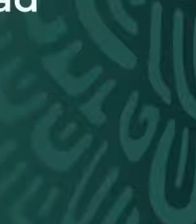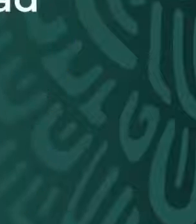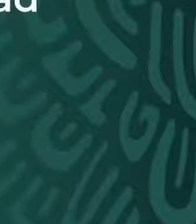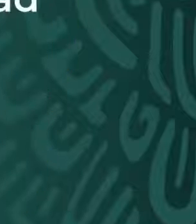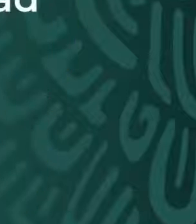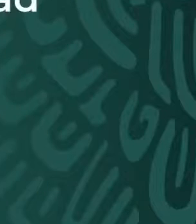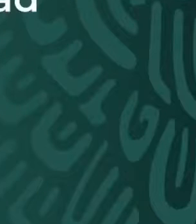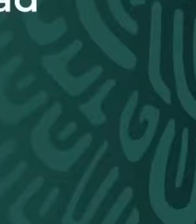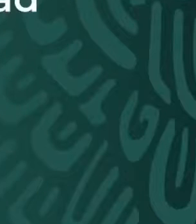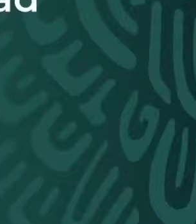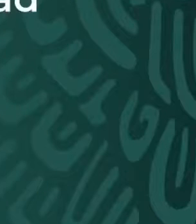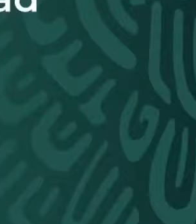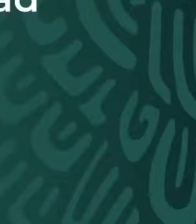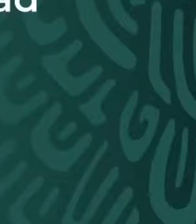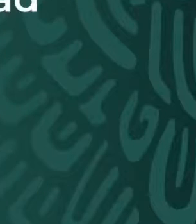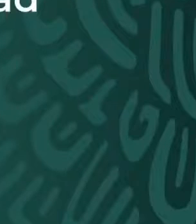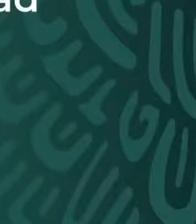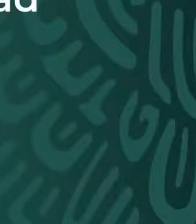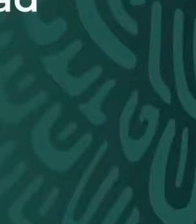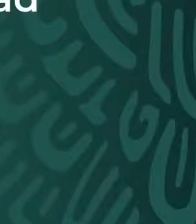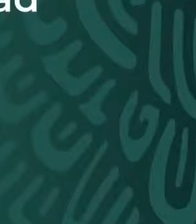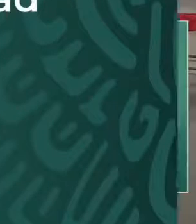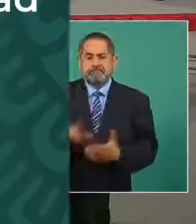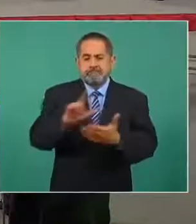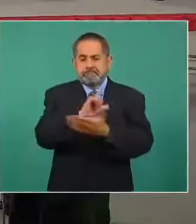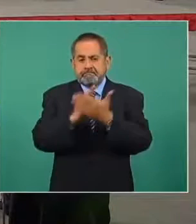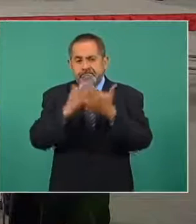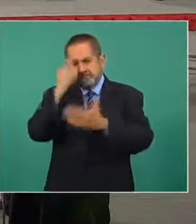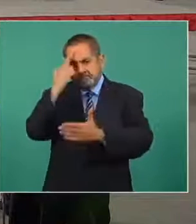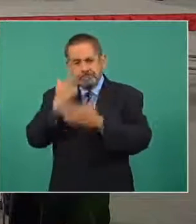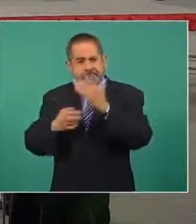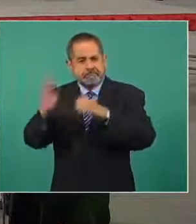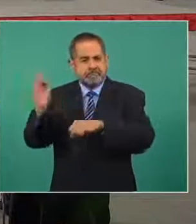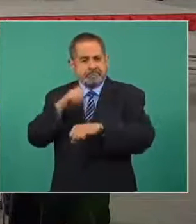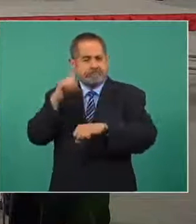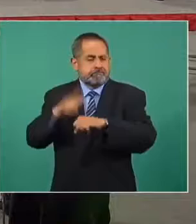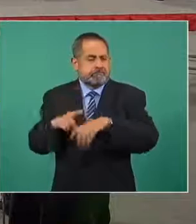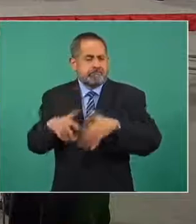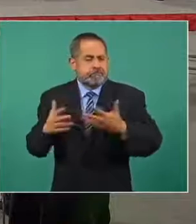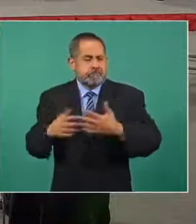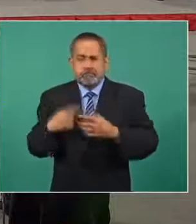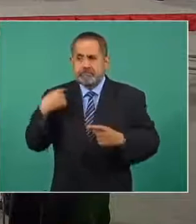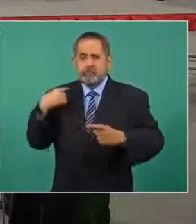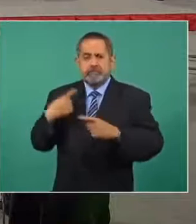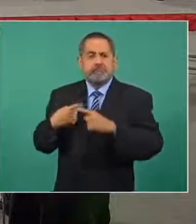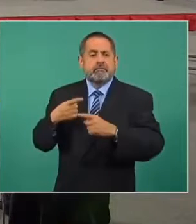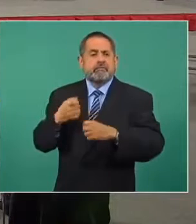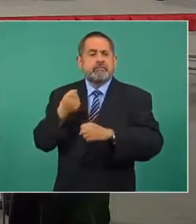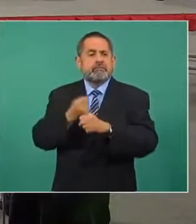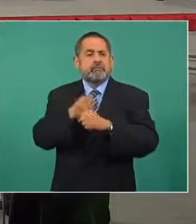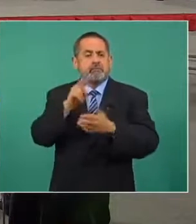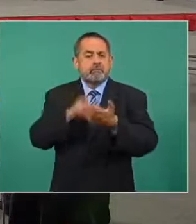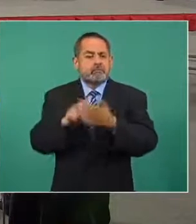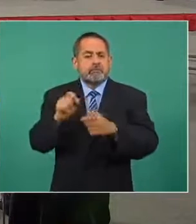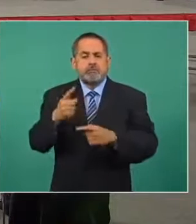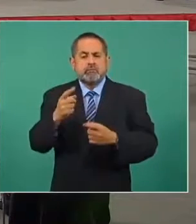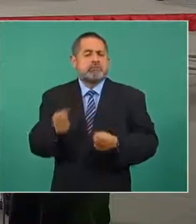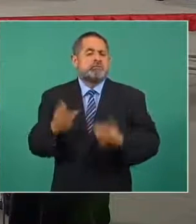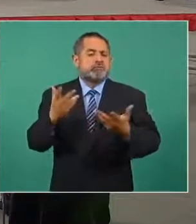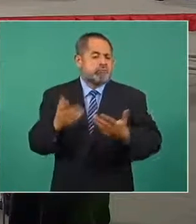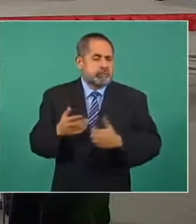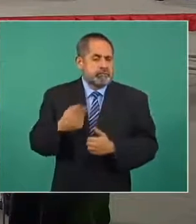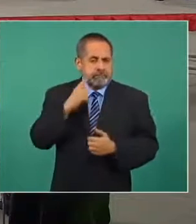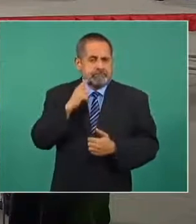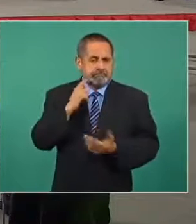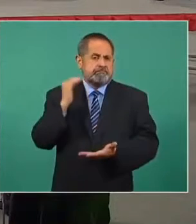mensual de seguridad. La incidencia delictiva del Fuero Federal en los primeros ocho meses de 2021 se logró